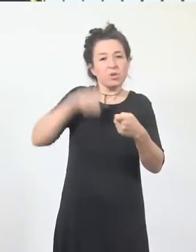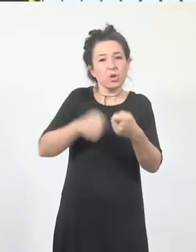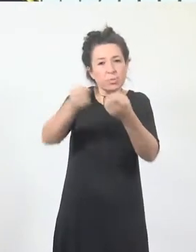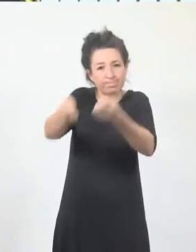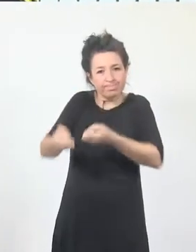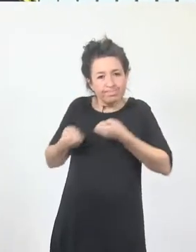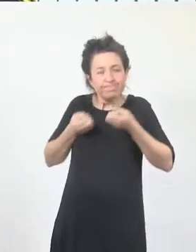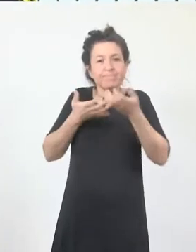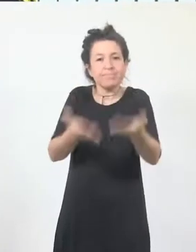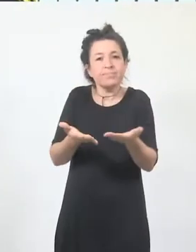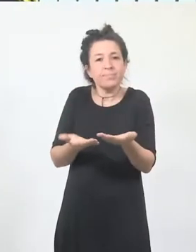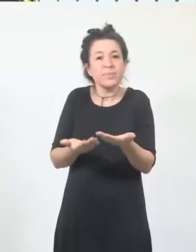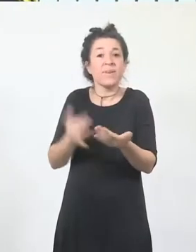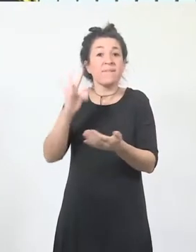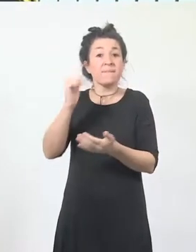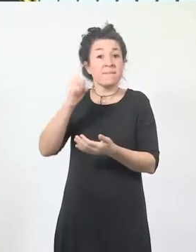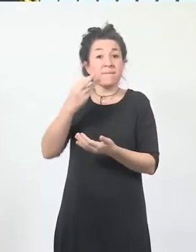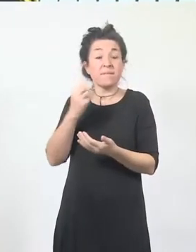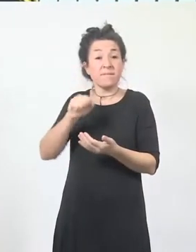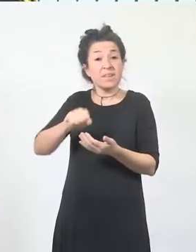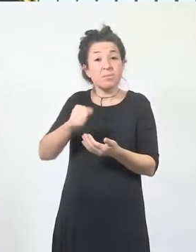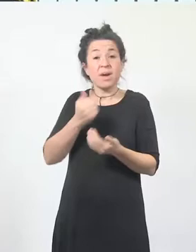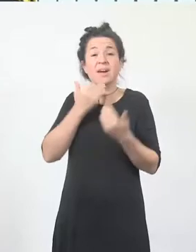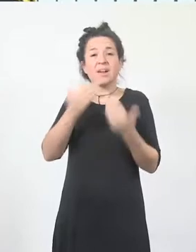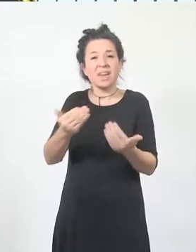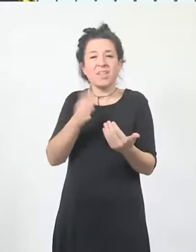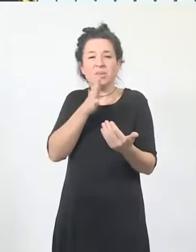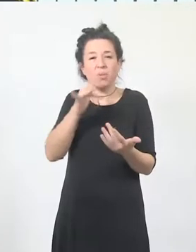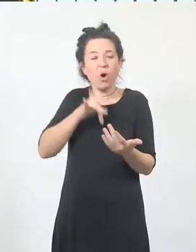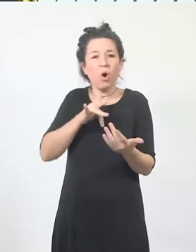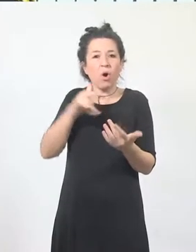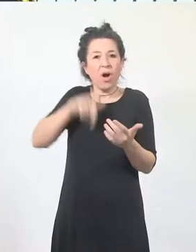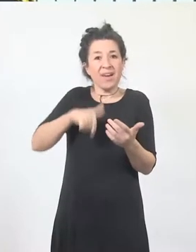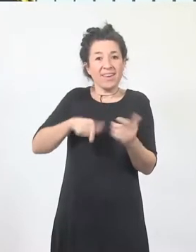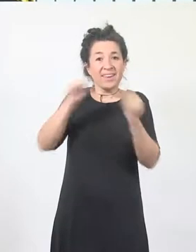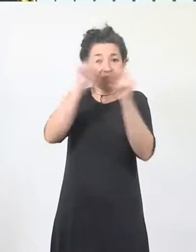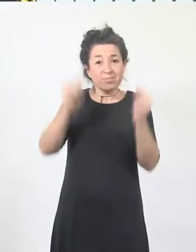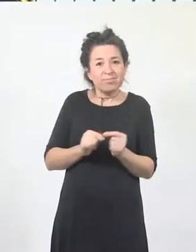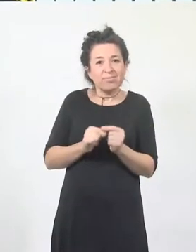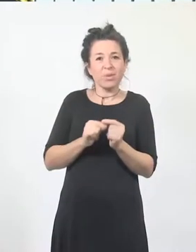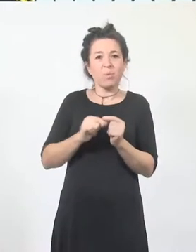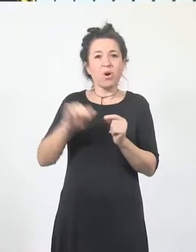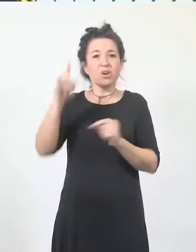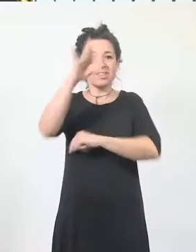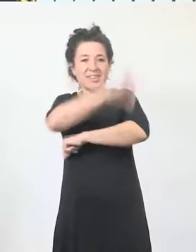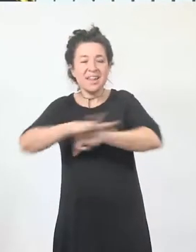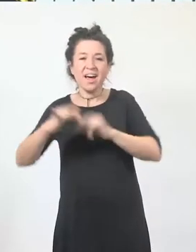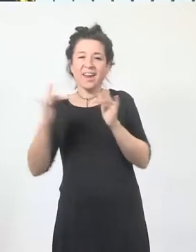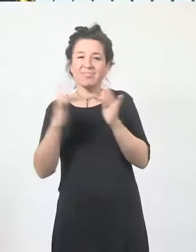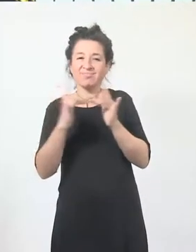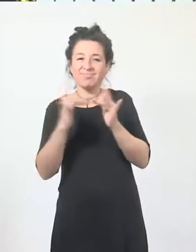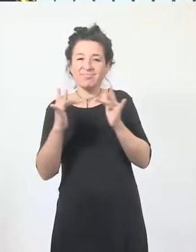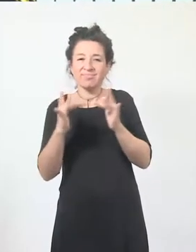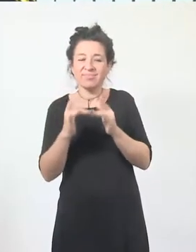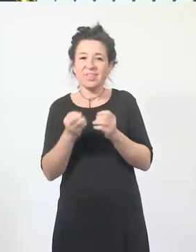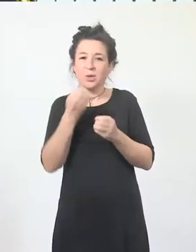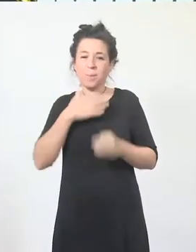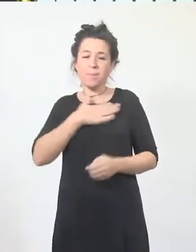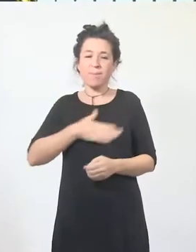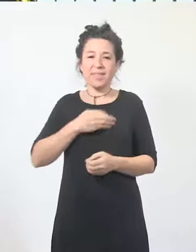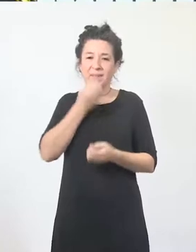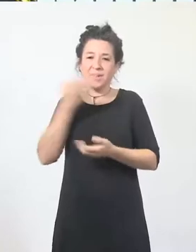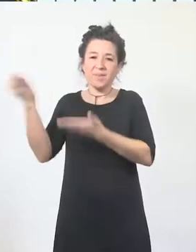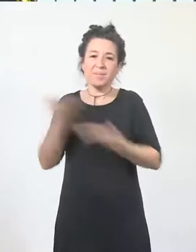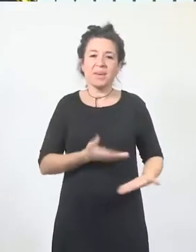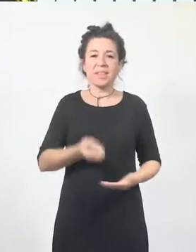nuevo desde un pueblo que siempre ha tenido mucha relación con el Sáhara. Fatma, es un honor, es un placer. Ongi etorri, eskerrik asko,